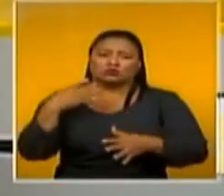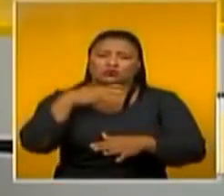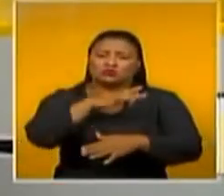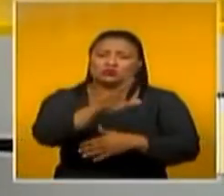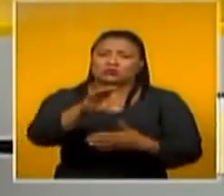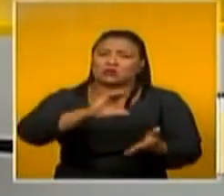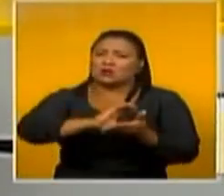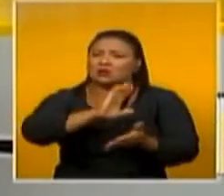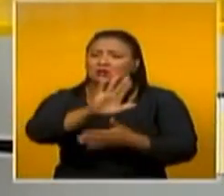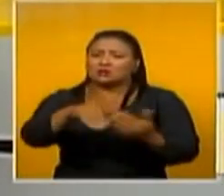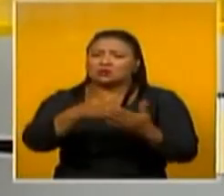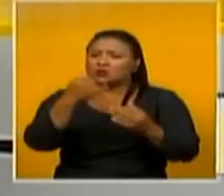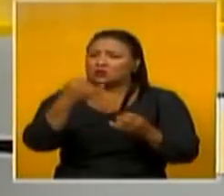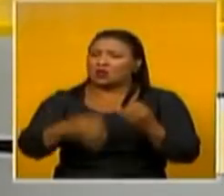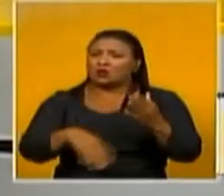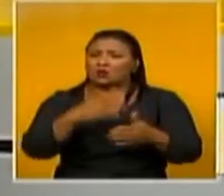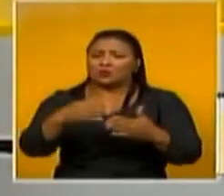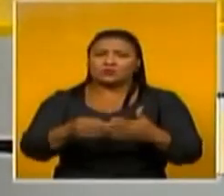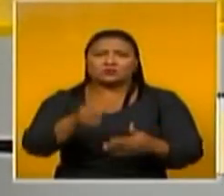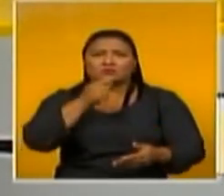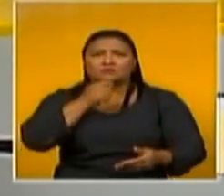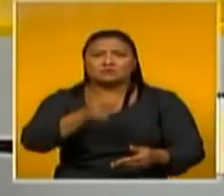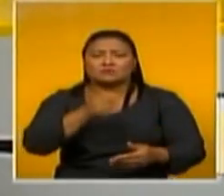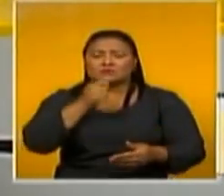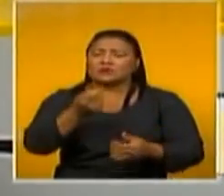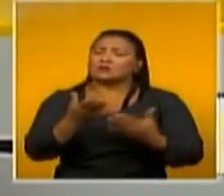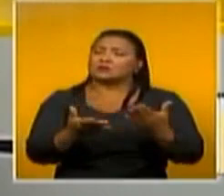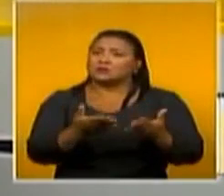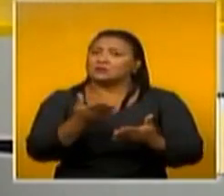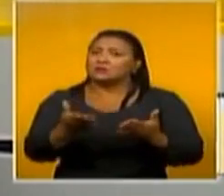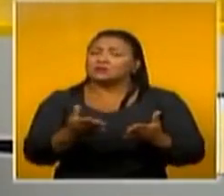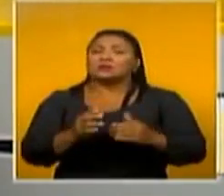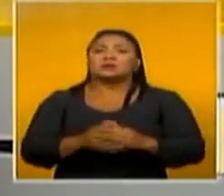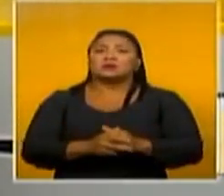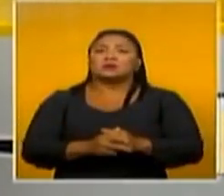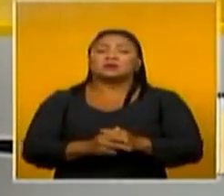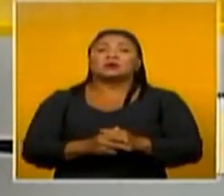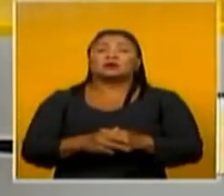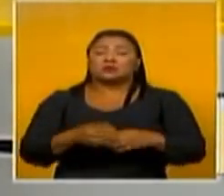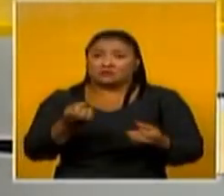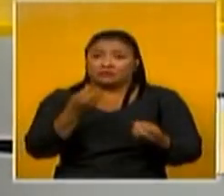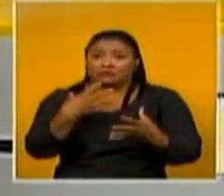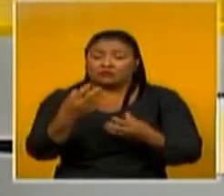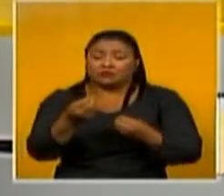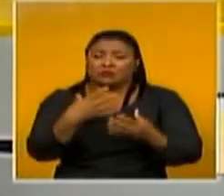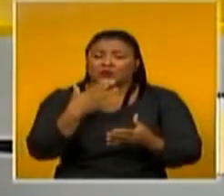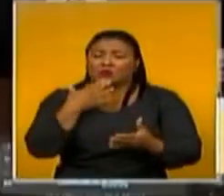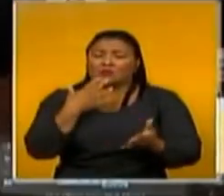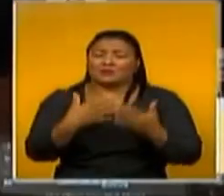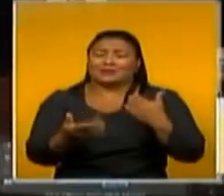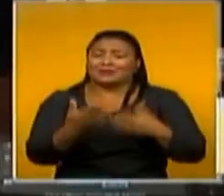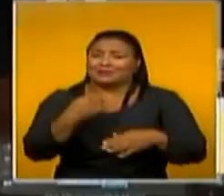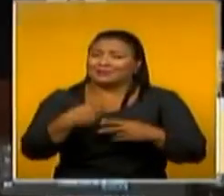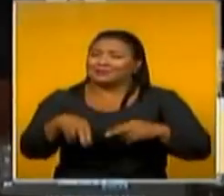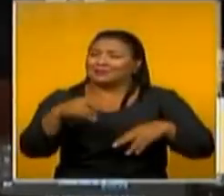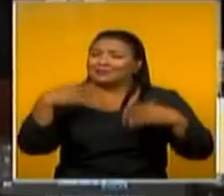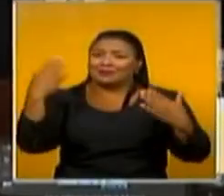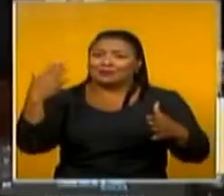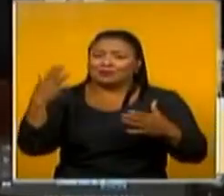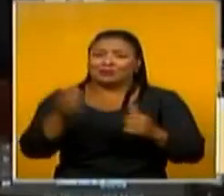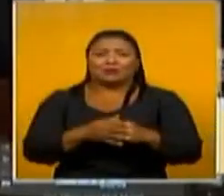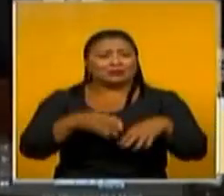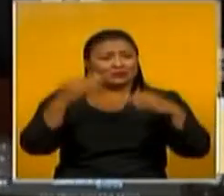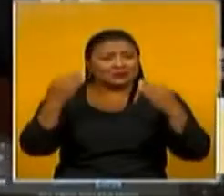ciudad, este último, en una entrevista desarrollada en Canal 1 y Sonorama, descartó que tuviera un trasfondo político. Aseguró que el